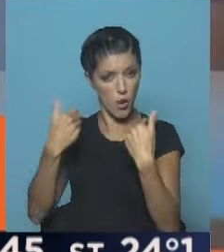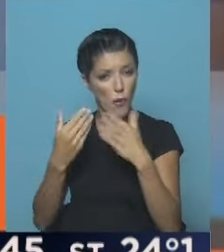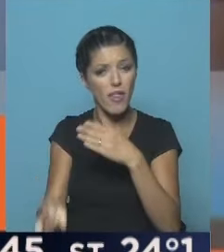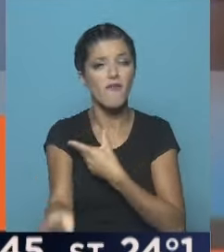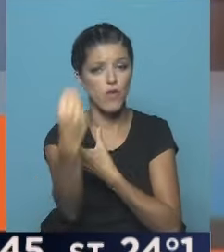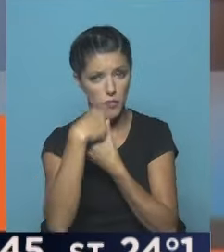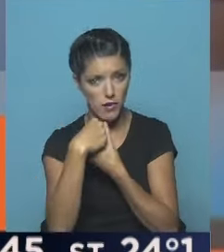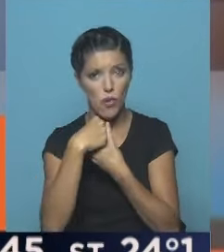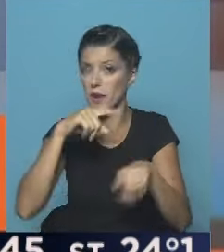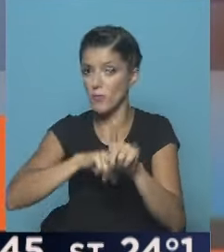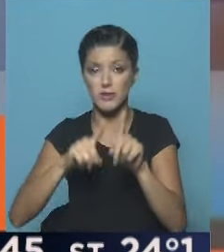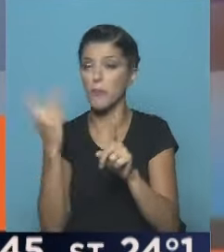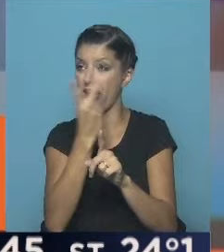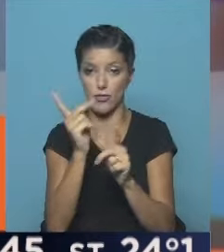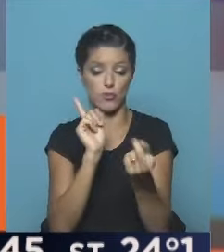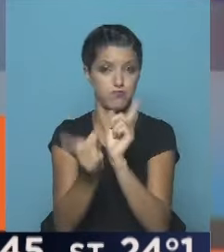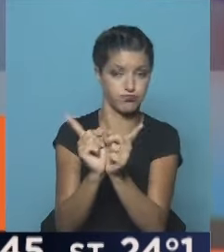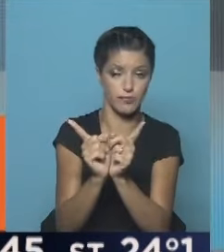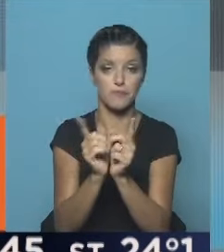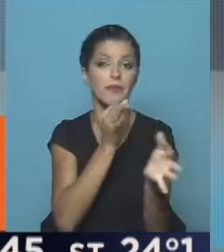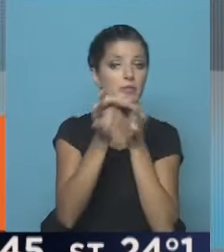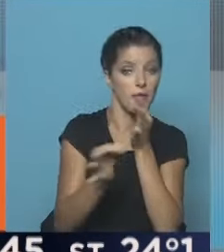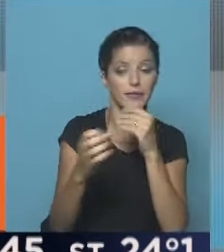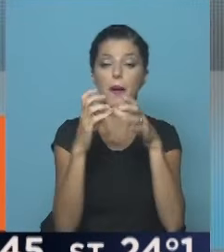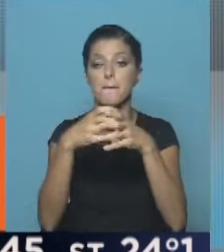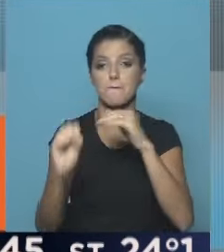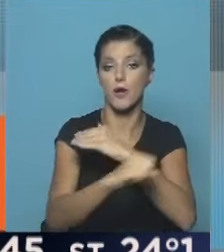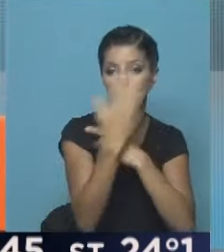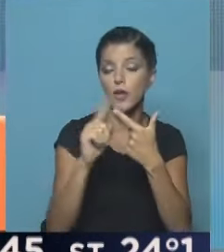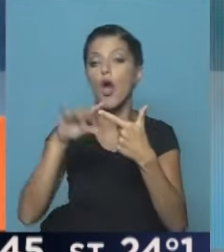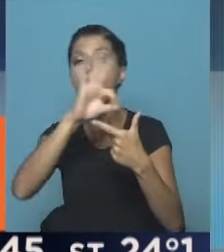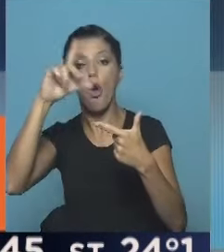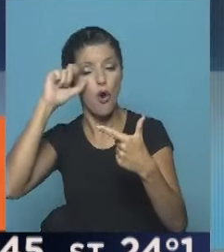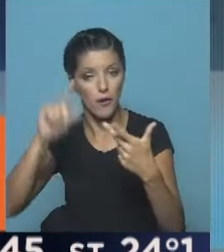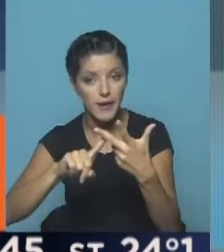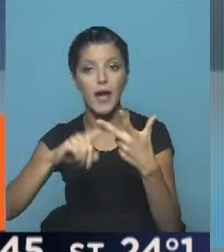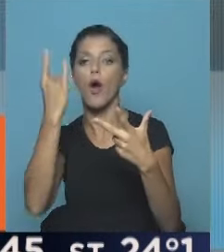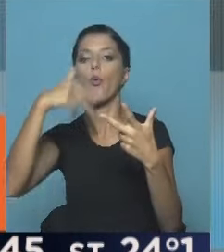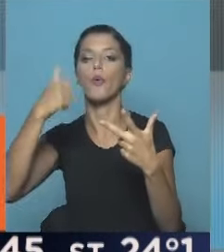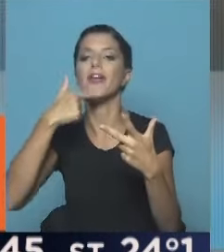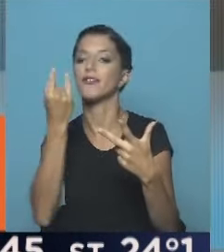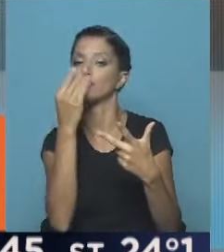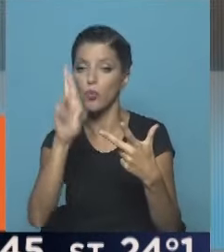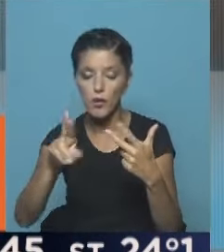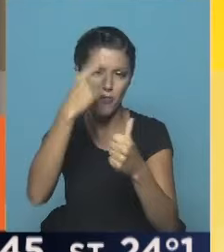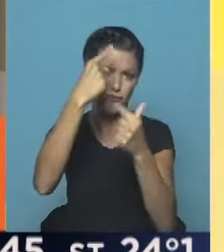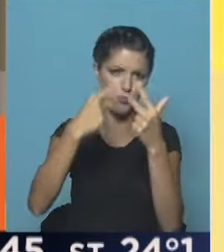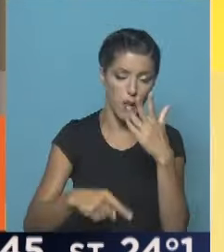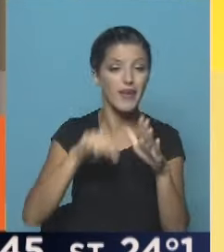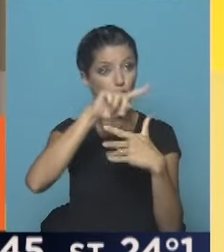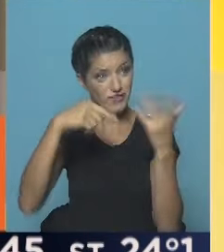planos de debate? La OEA, el Mercosur, UNASUR, y si bien aquí hay unidad hoy, la situación de